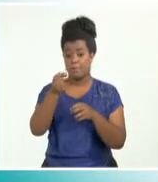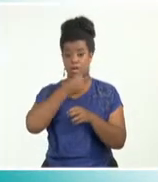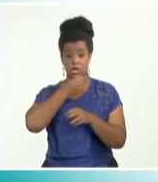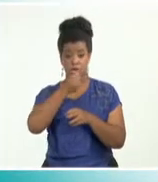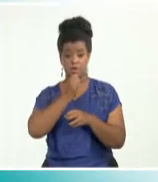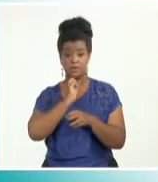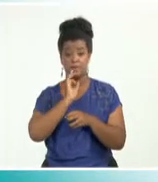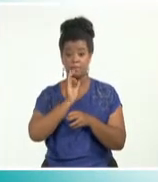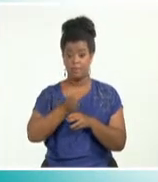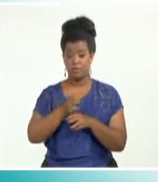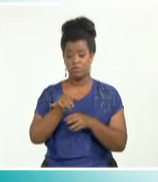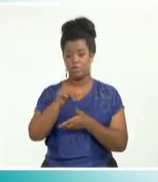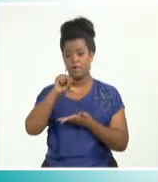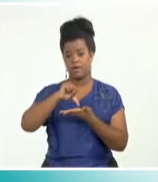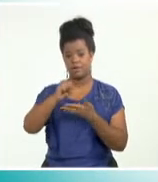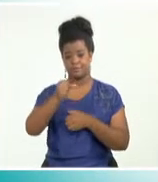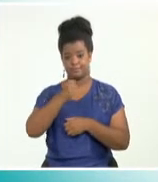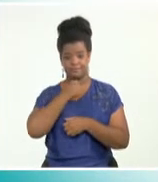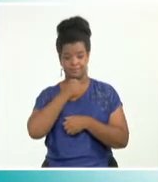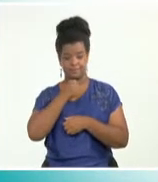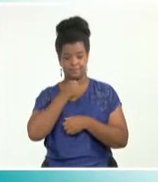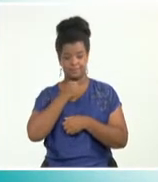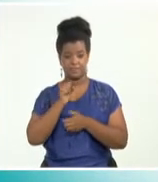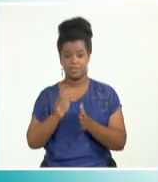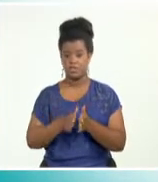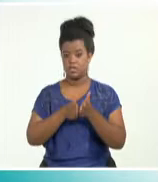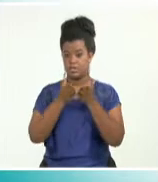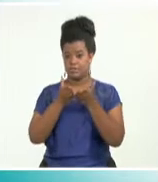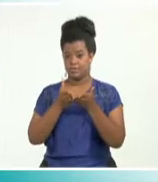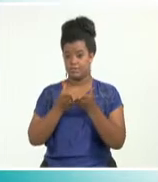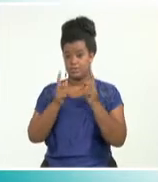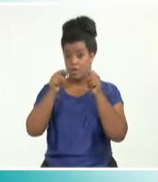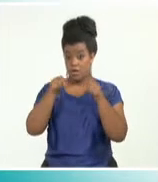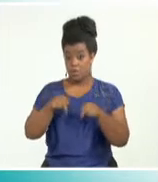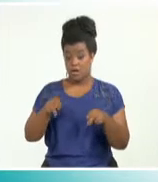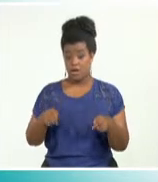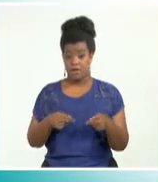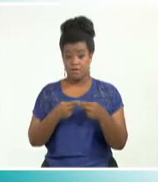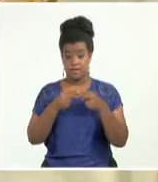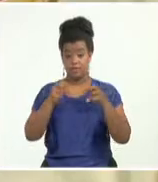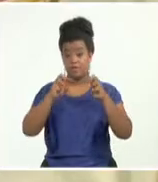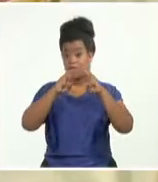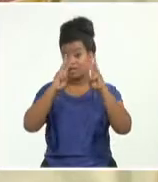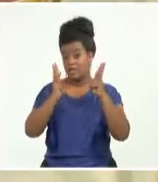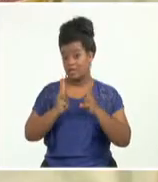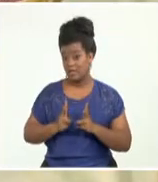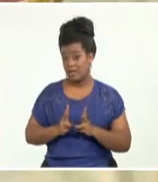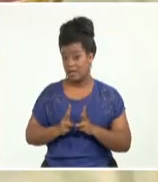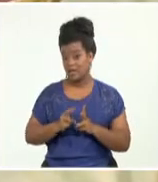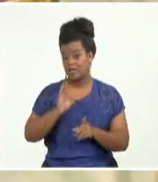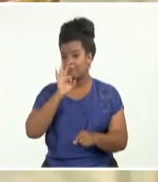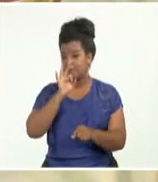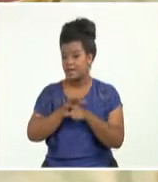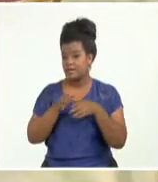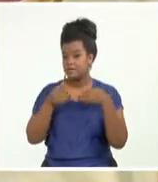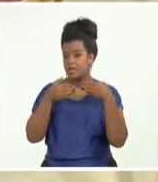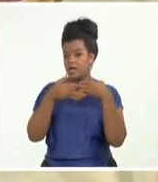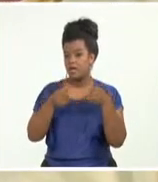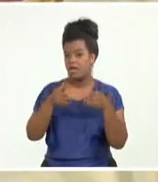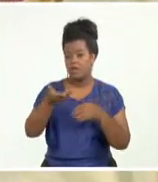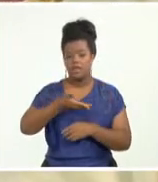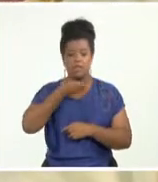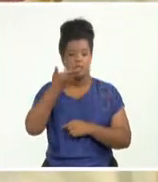y el Centro Provincial del Libro y la Literatura. La actual edición, desde la plataforma digital, se inauguró con la conferencia Narrar es